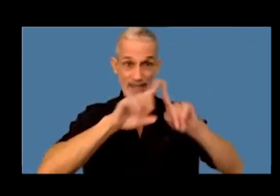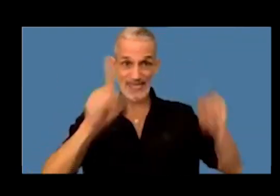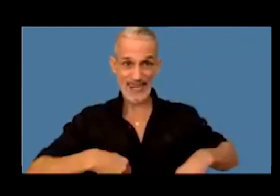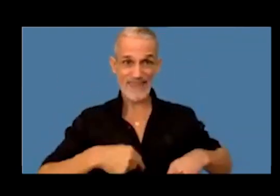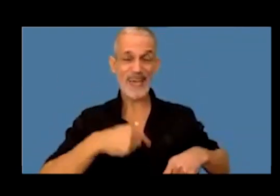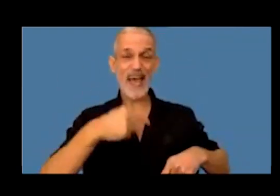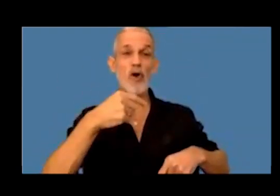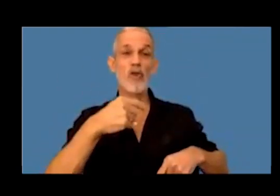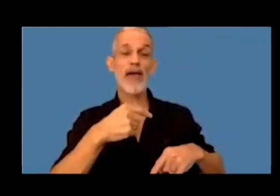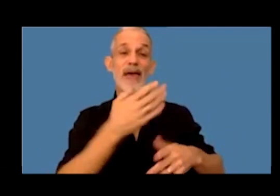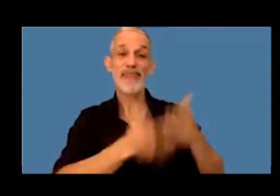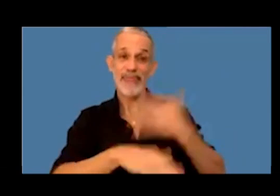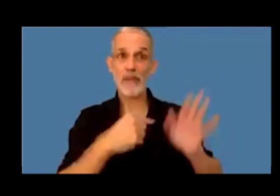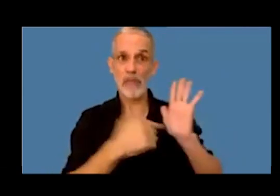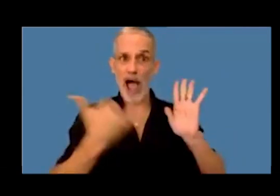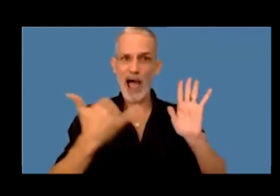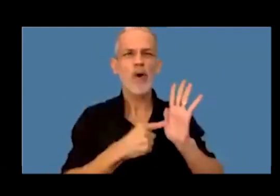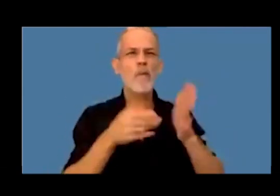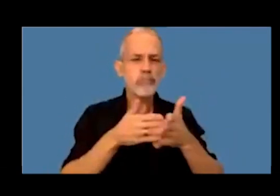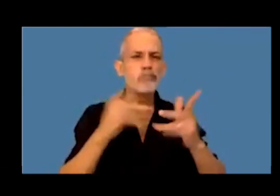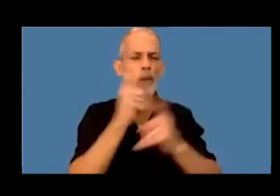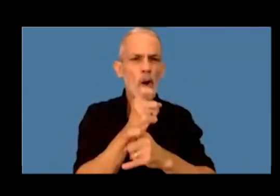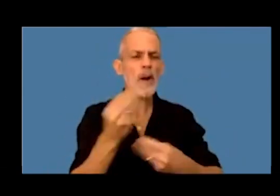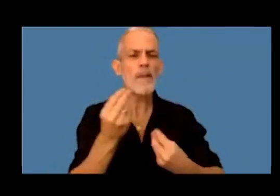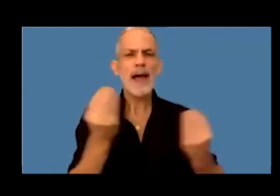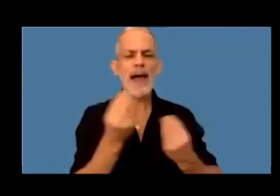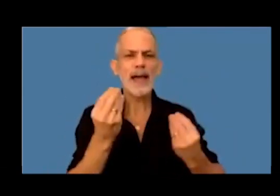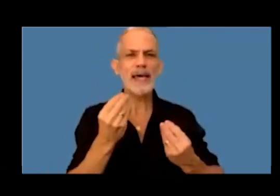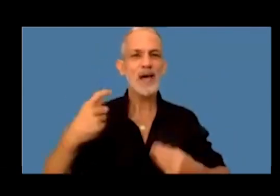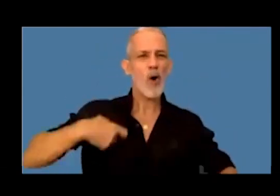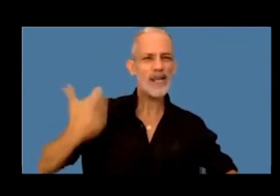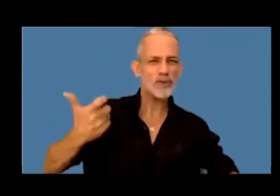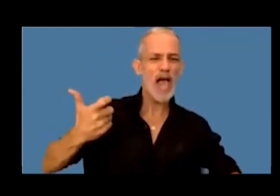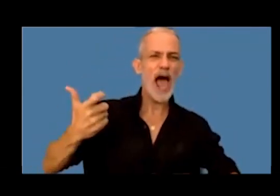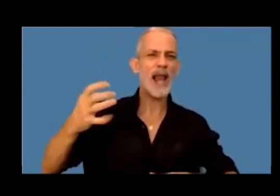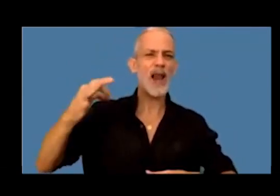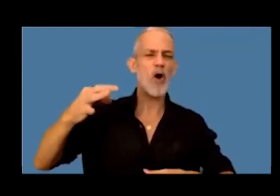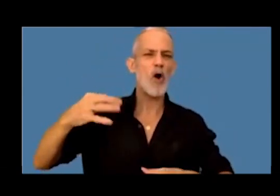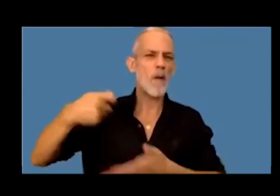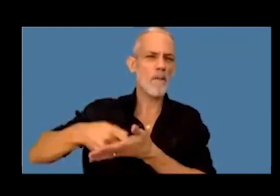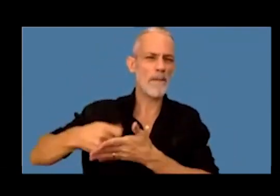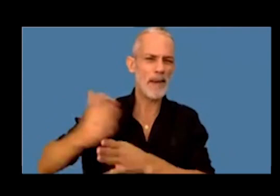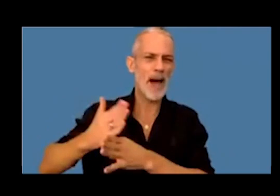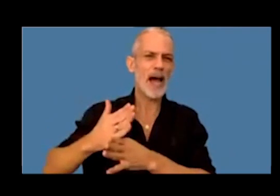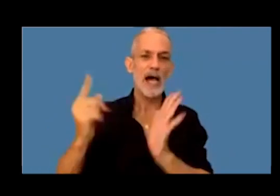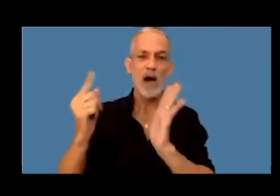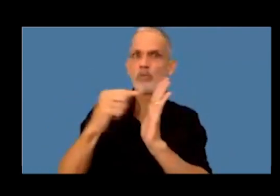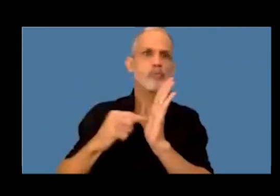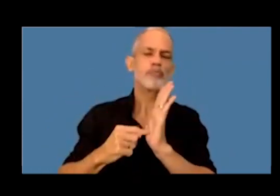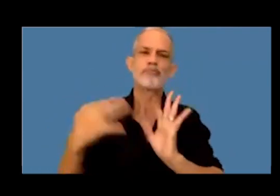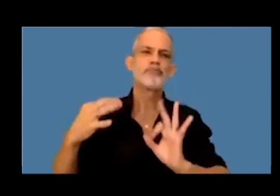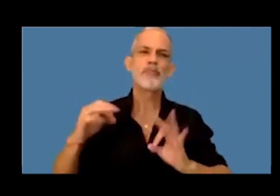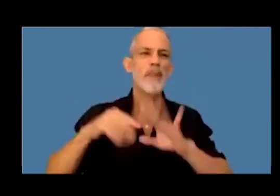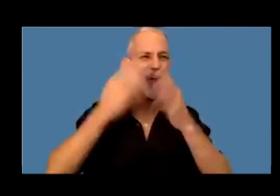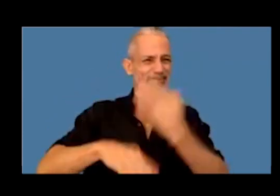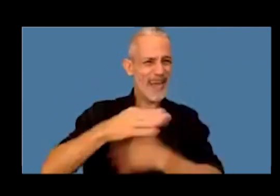discapacidad y vengo teniendo el problema de que las prepagas u obras sociales ponen condiciones para que un